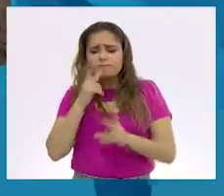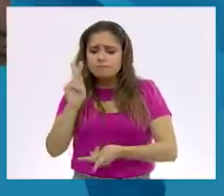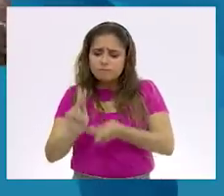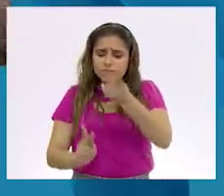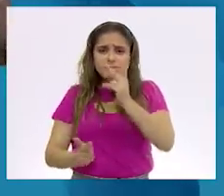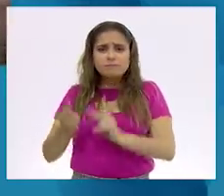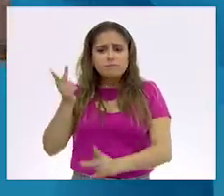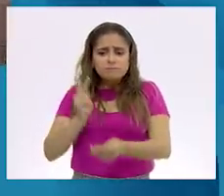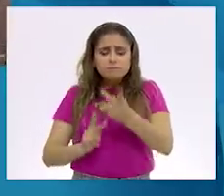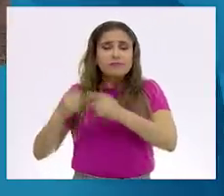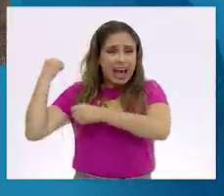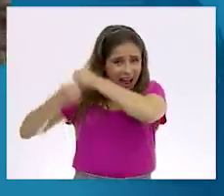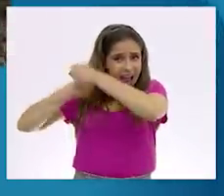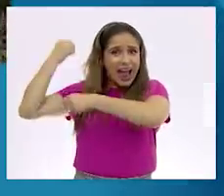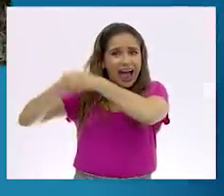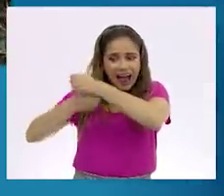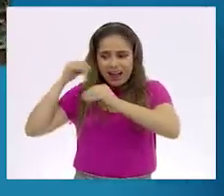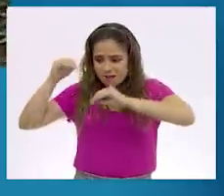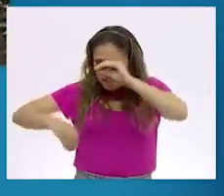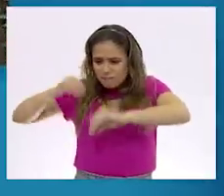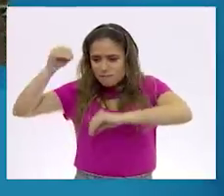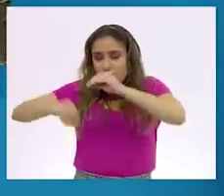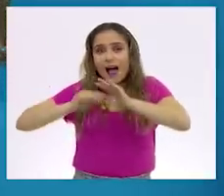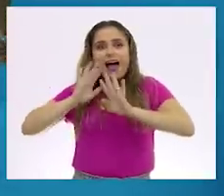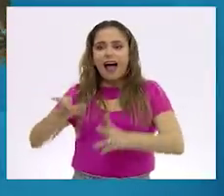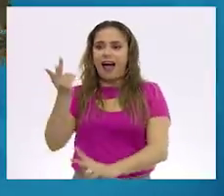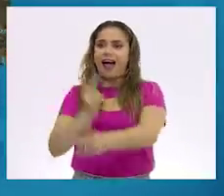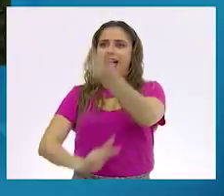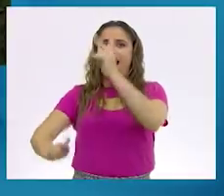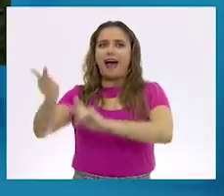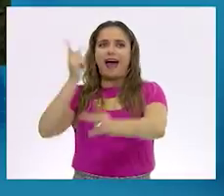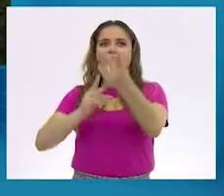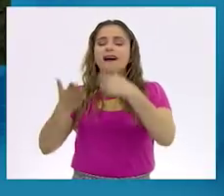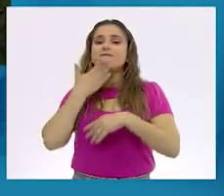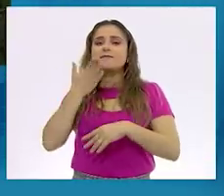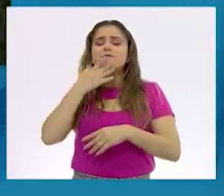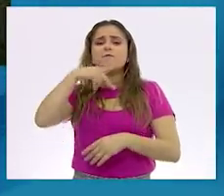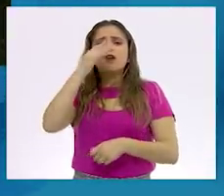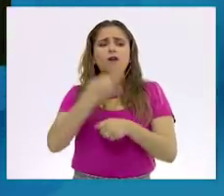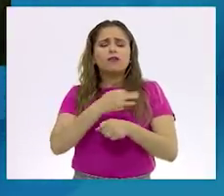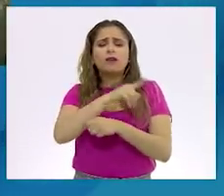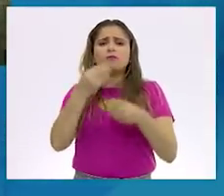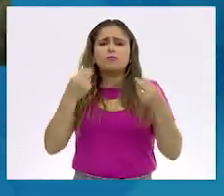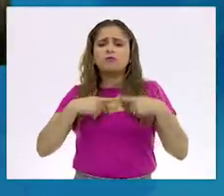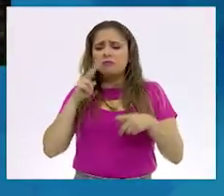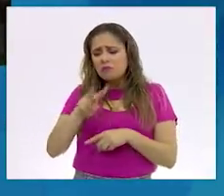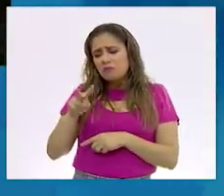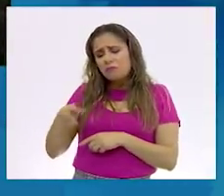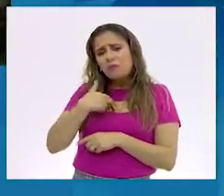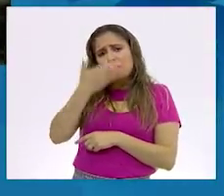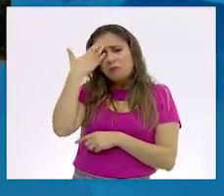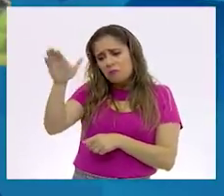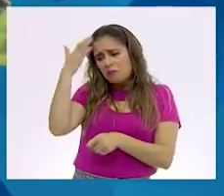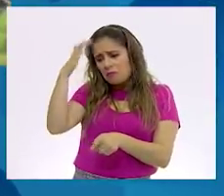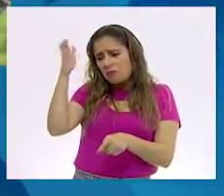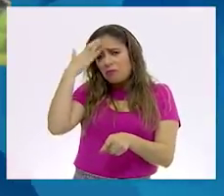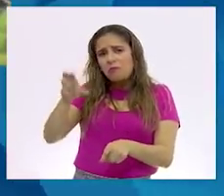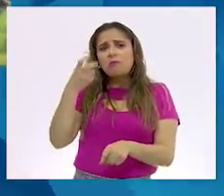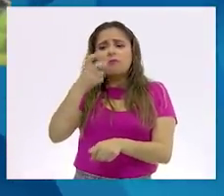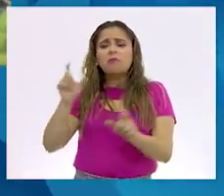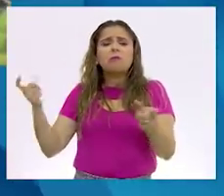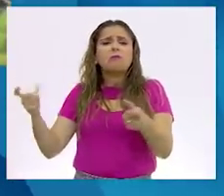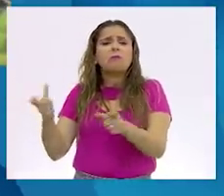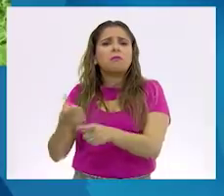para hacerlas domesticadas. El desconocimiento de nuestros alimentos tradicionales puede hacer desaparecer